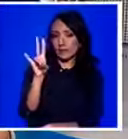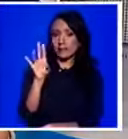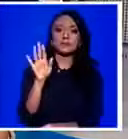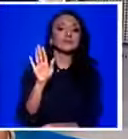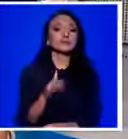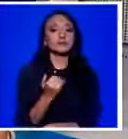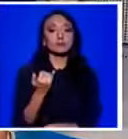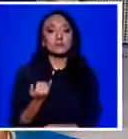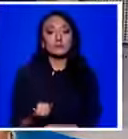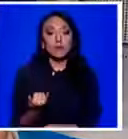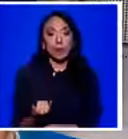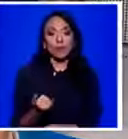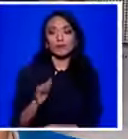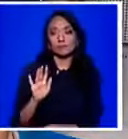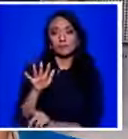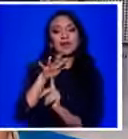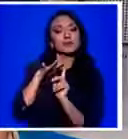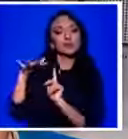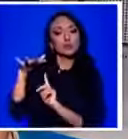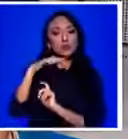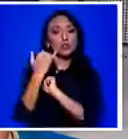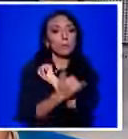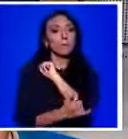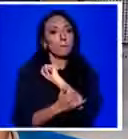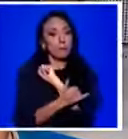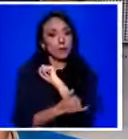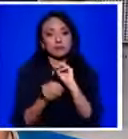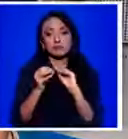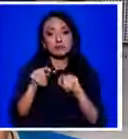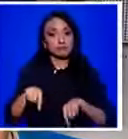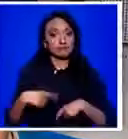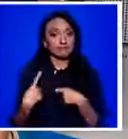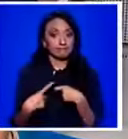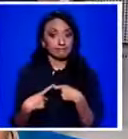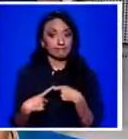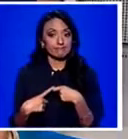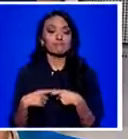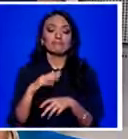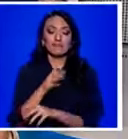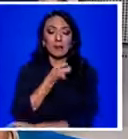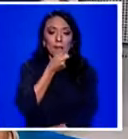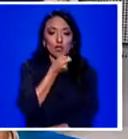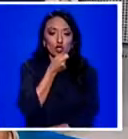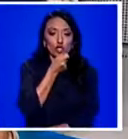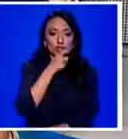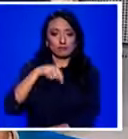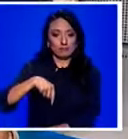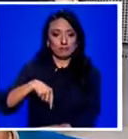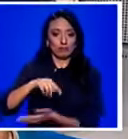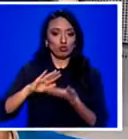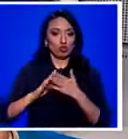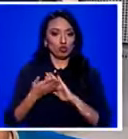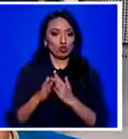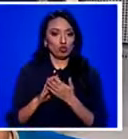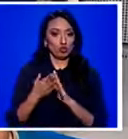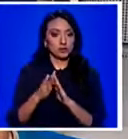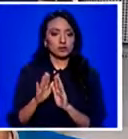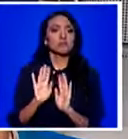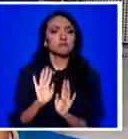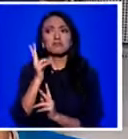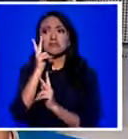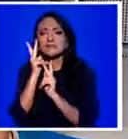En estos momentos, dada la situación en el país y por supuesto en la capital, los equipos periodísticos de Televistazo en la comunidad